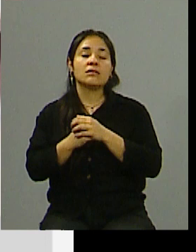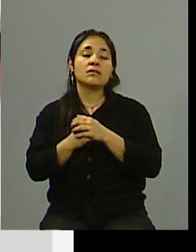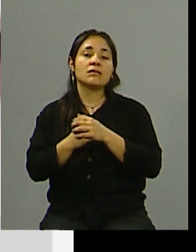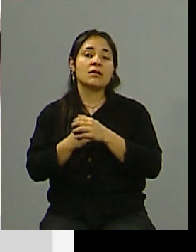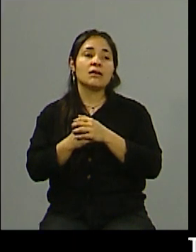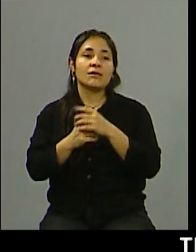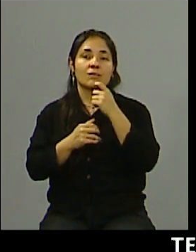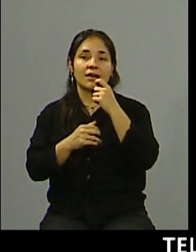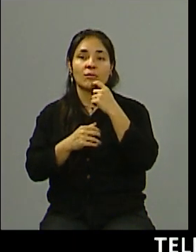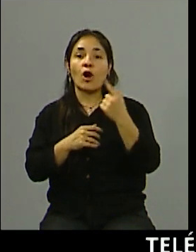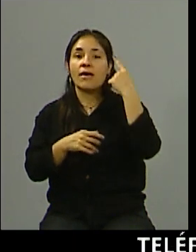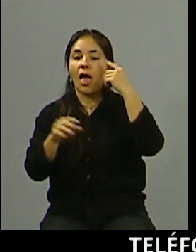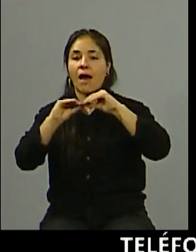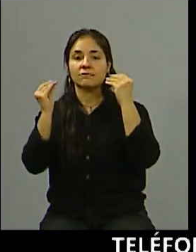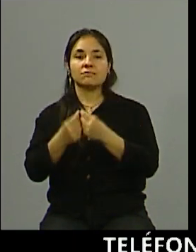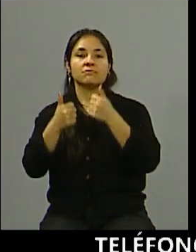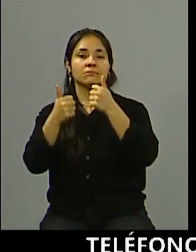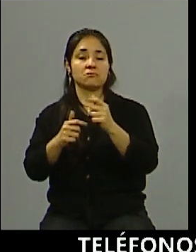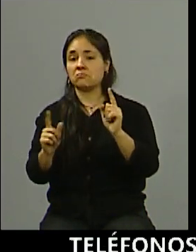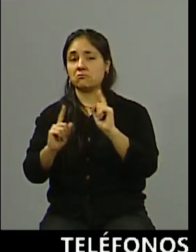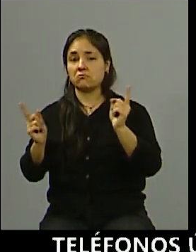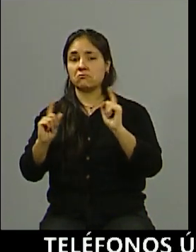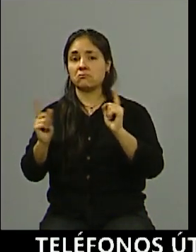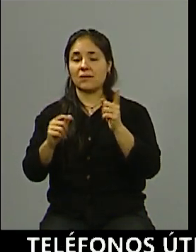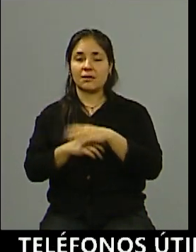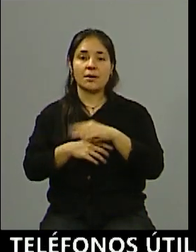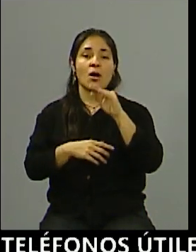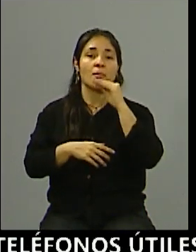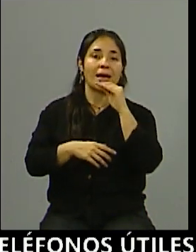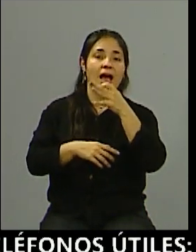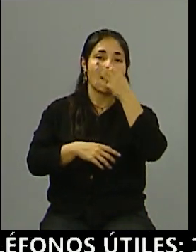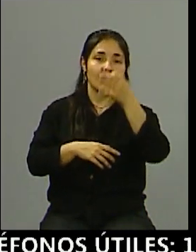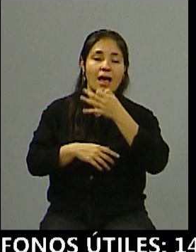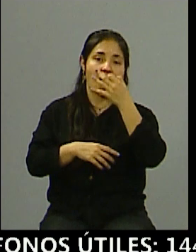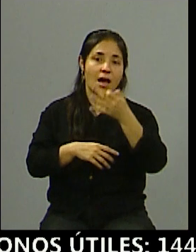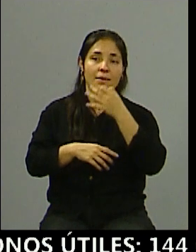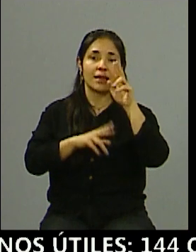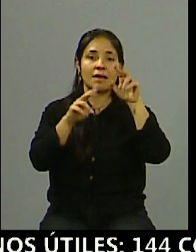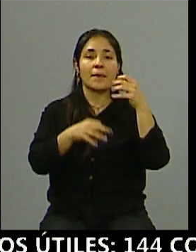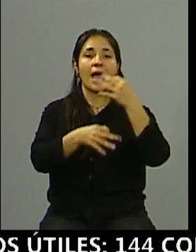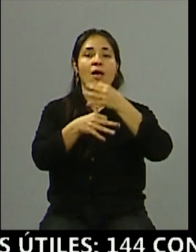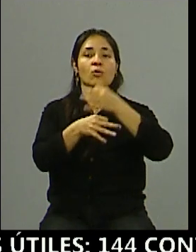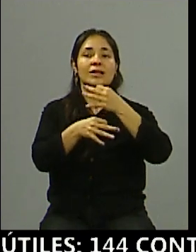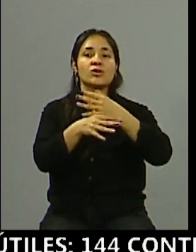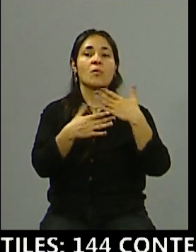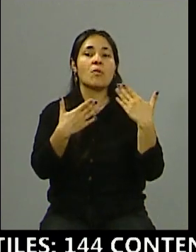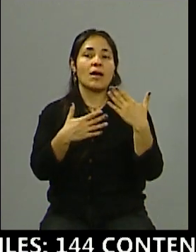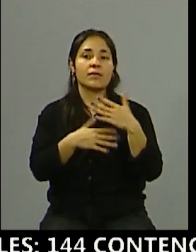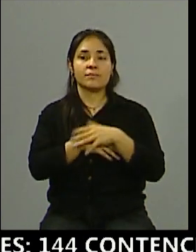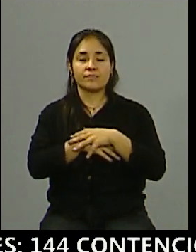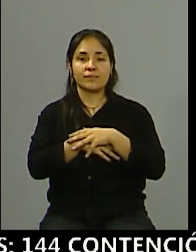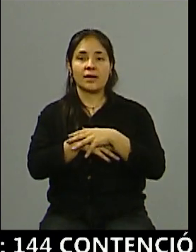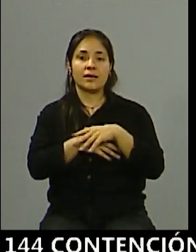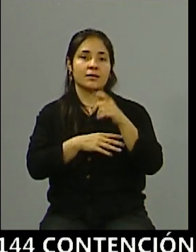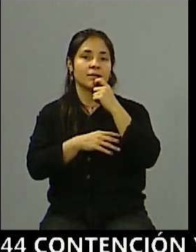idea acabada nos dejó, más allá de Massa hablando de esta posibilidad en educación, que para Juntos por